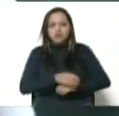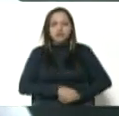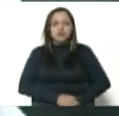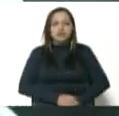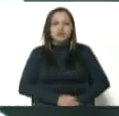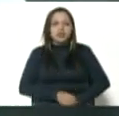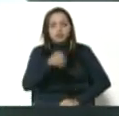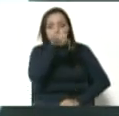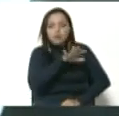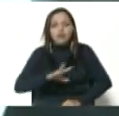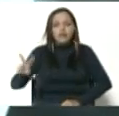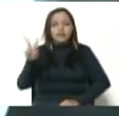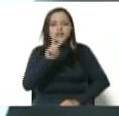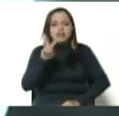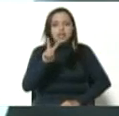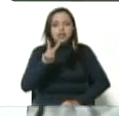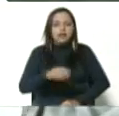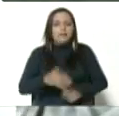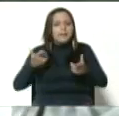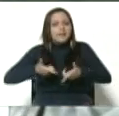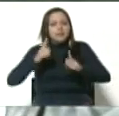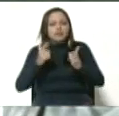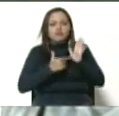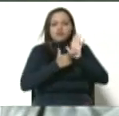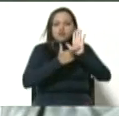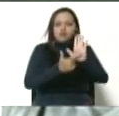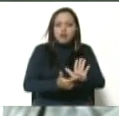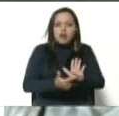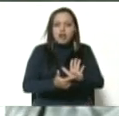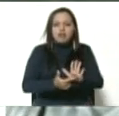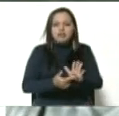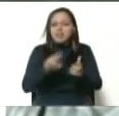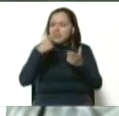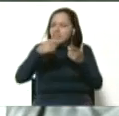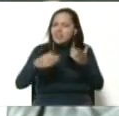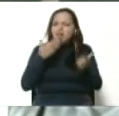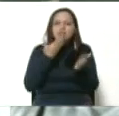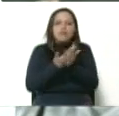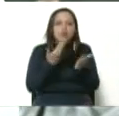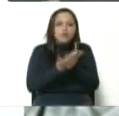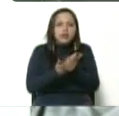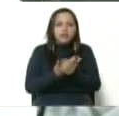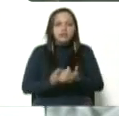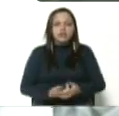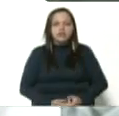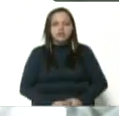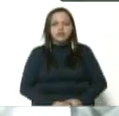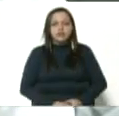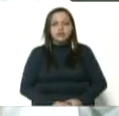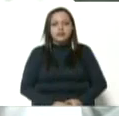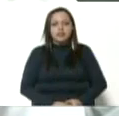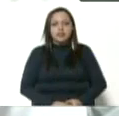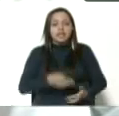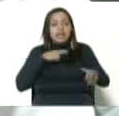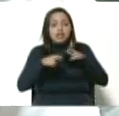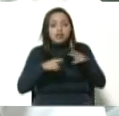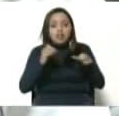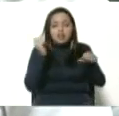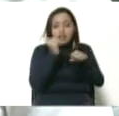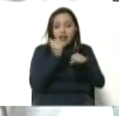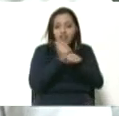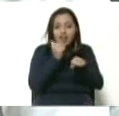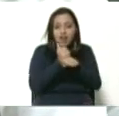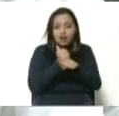el país, nos permitimos presentar un cuerpo de propuestas de orden sectorial propias del ámbito laboral